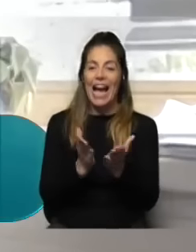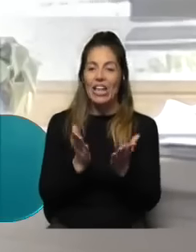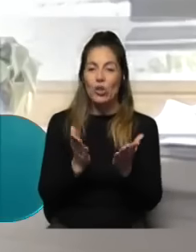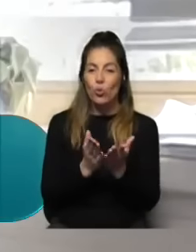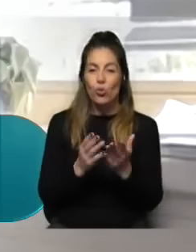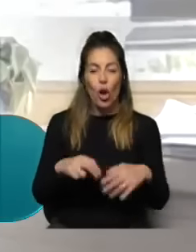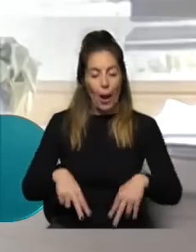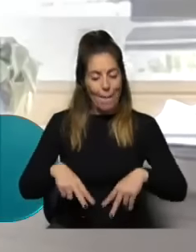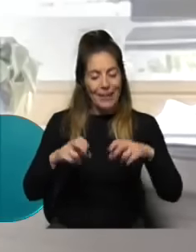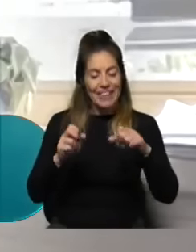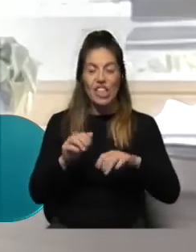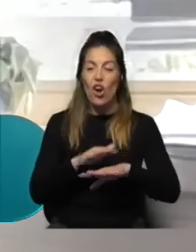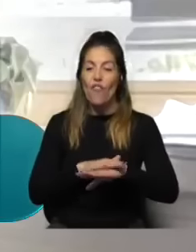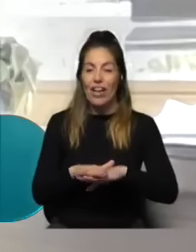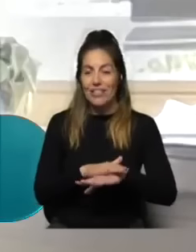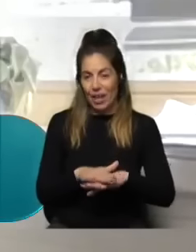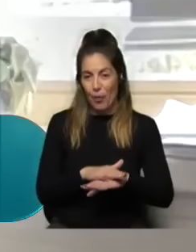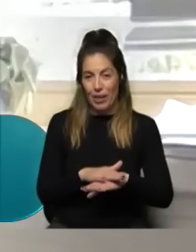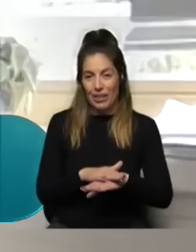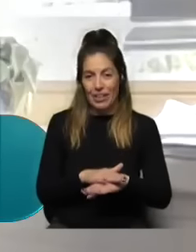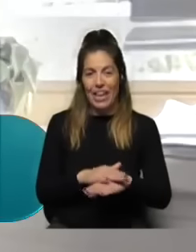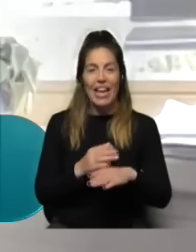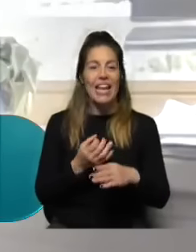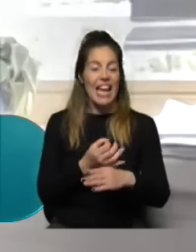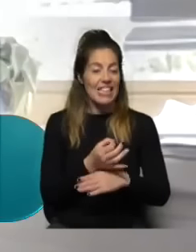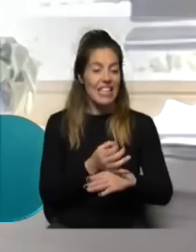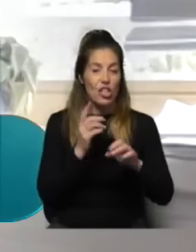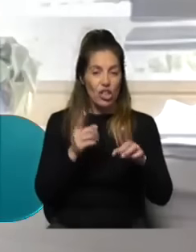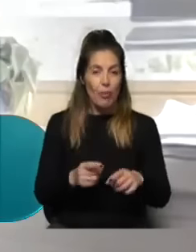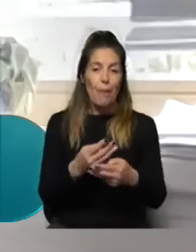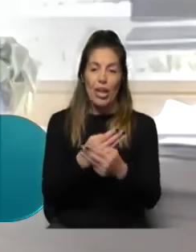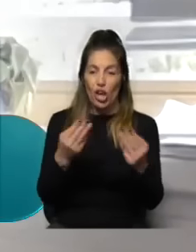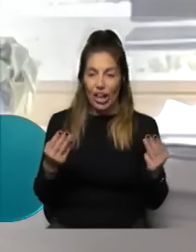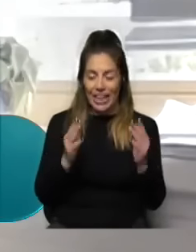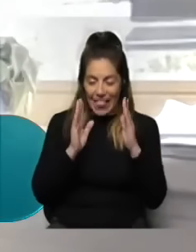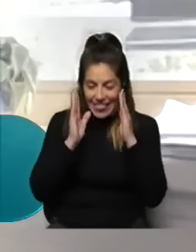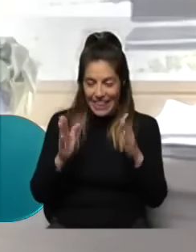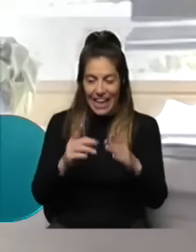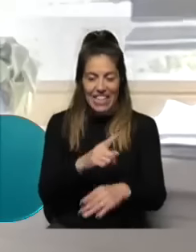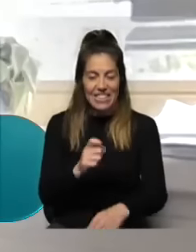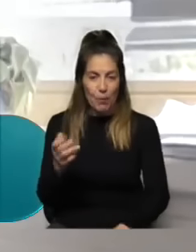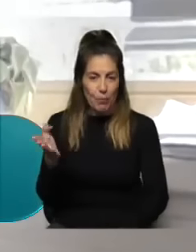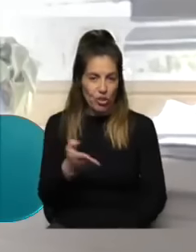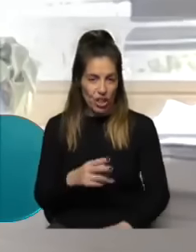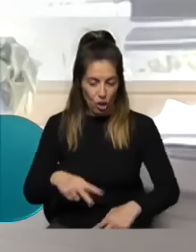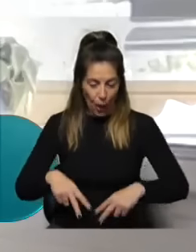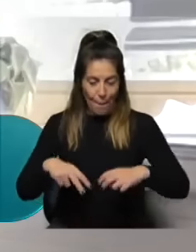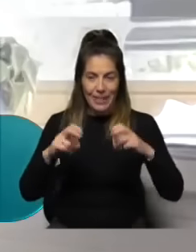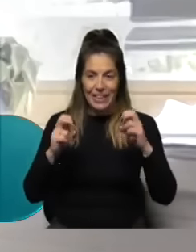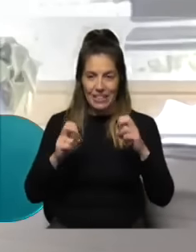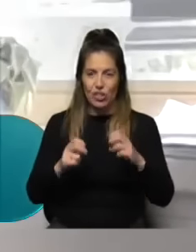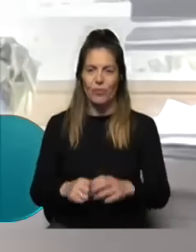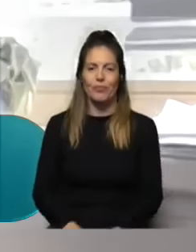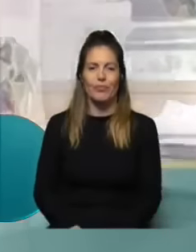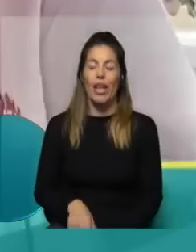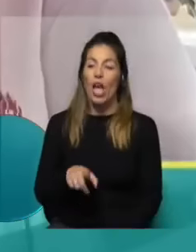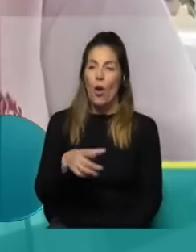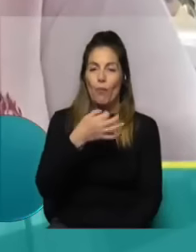investigo, básicamente, y doy algunas clases, pero en general estoy dedicada 100% a investigación. Ajá. Y vos